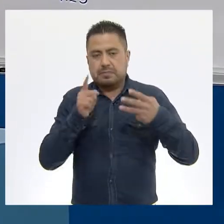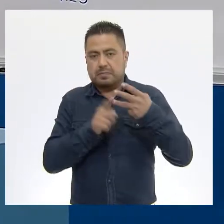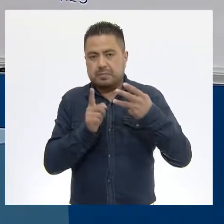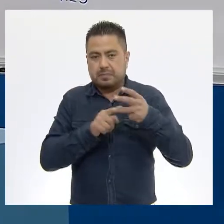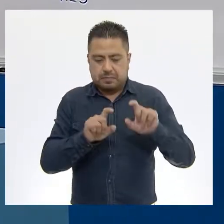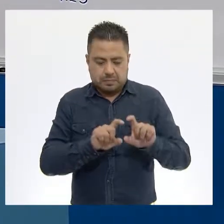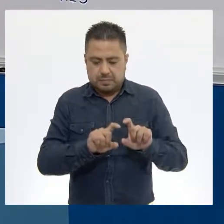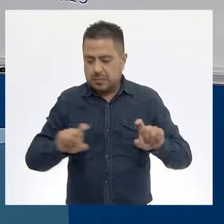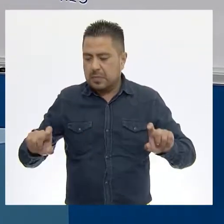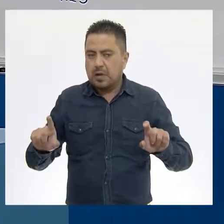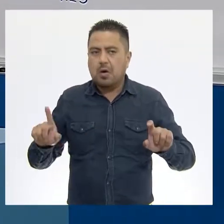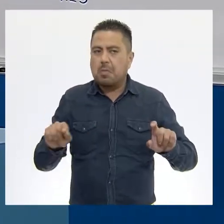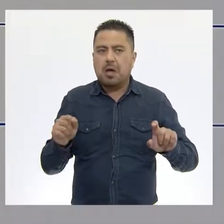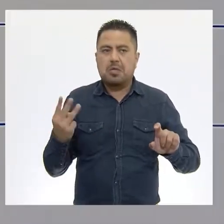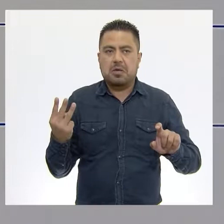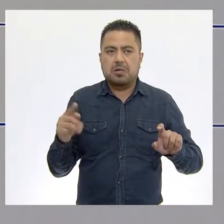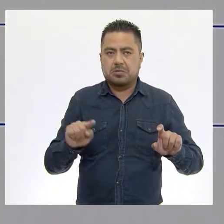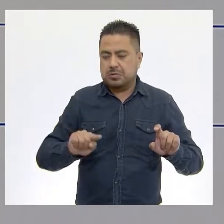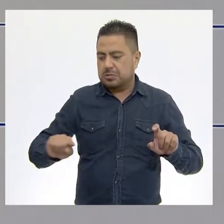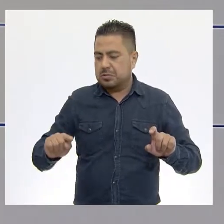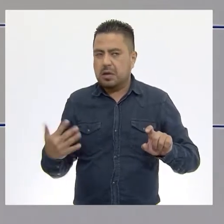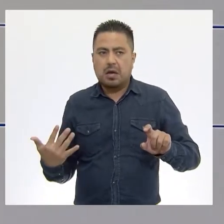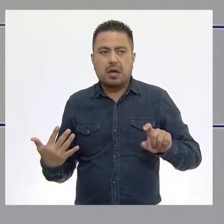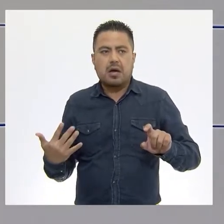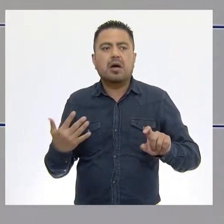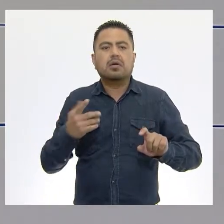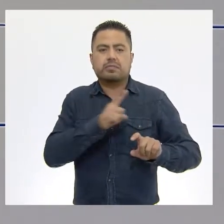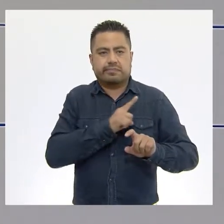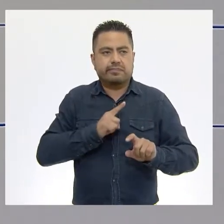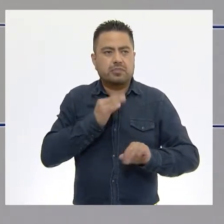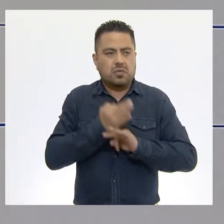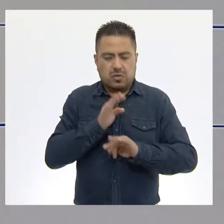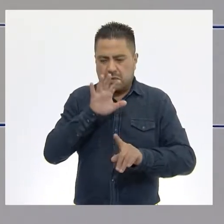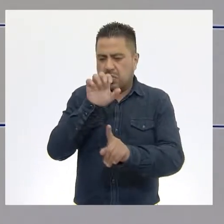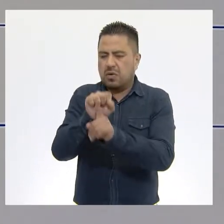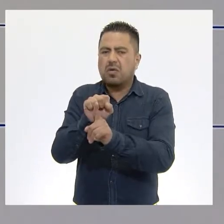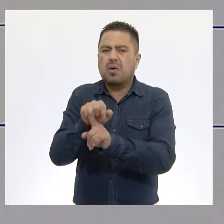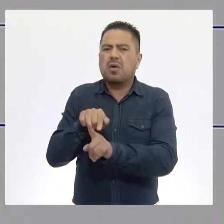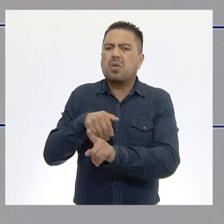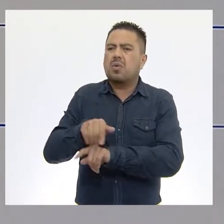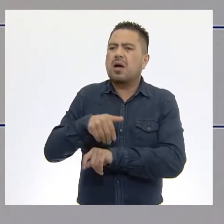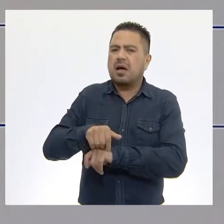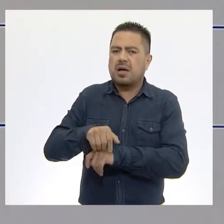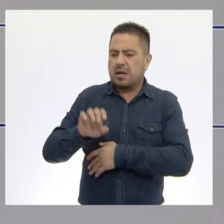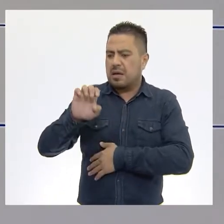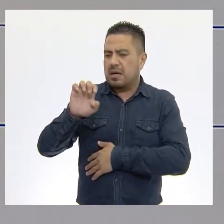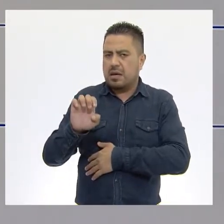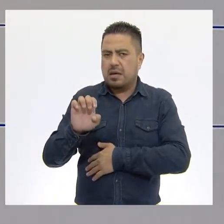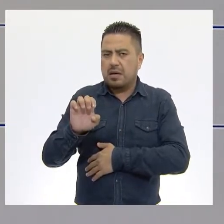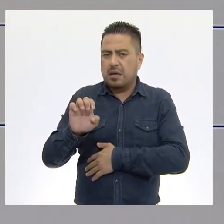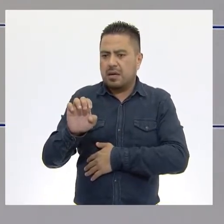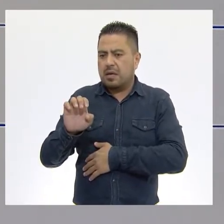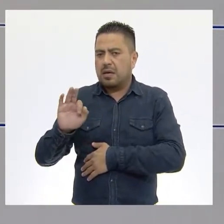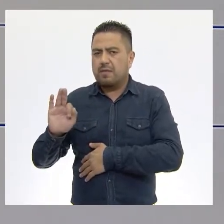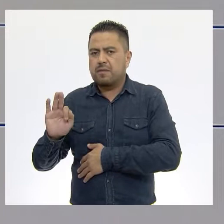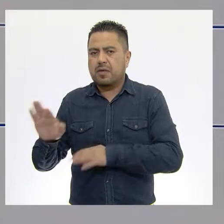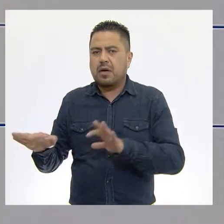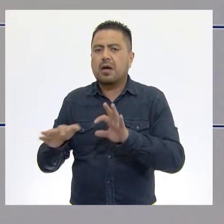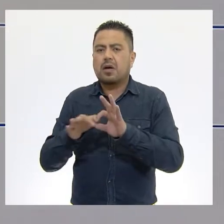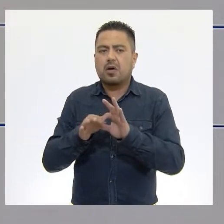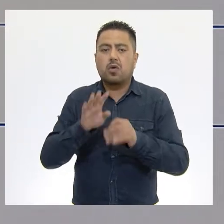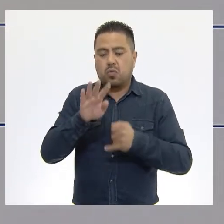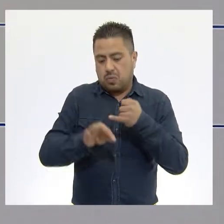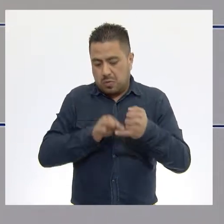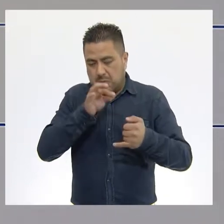más tenemos 3 quintos y aquí vamos a tener que ubicar el inciso E y el inciso F. Ajá. Y